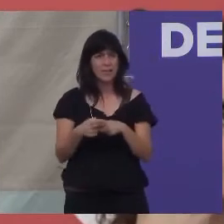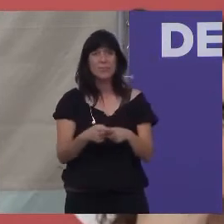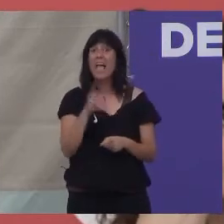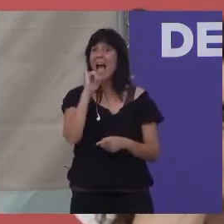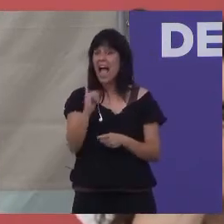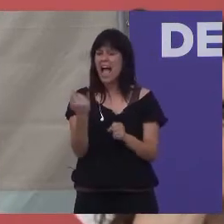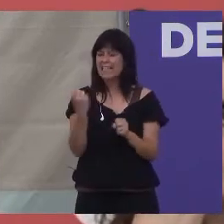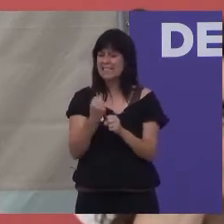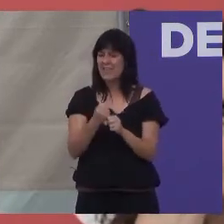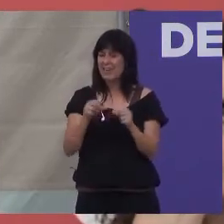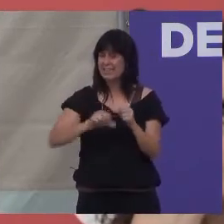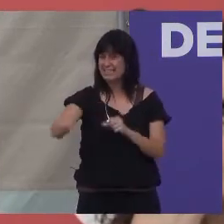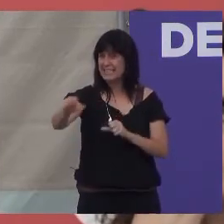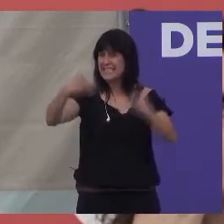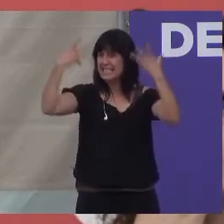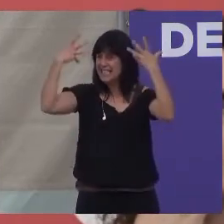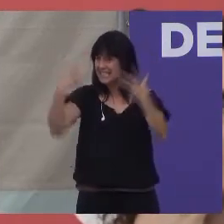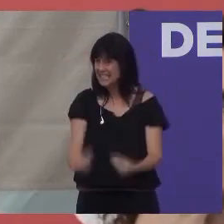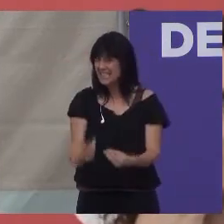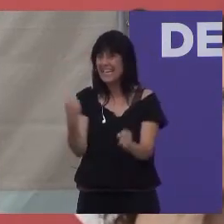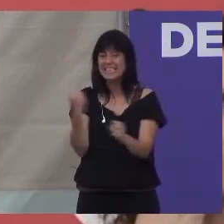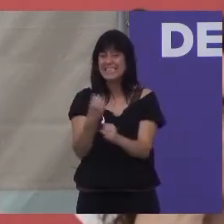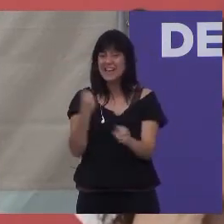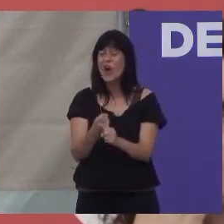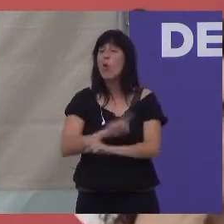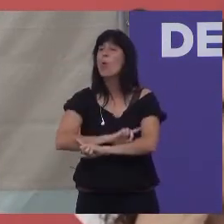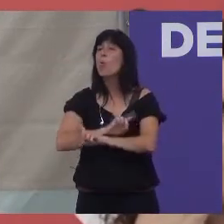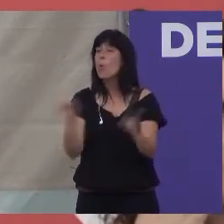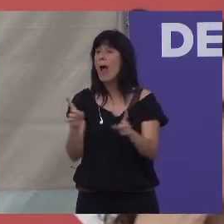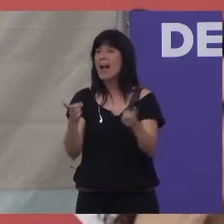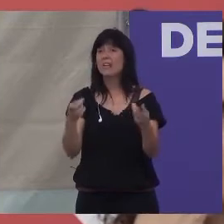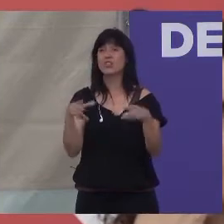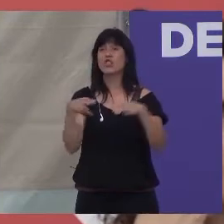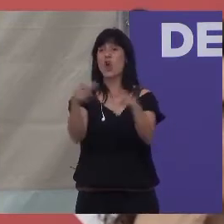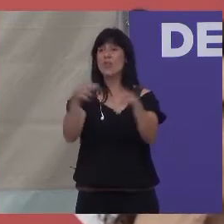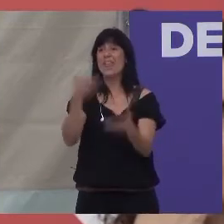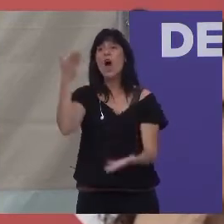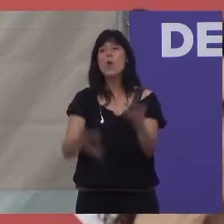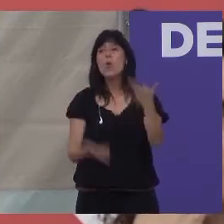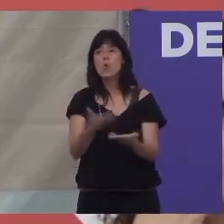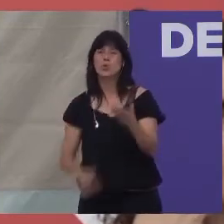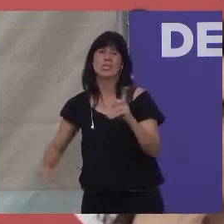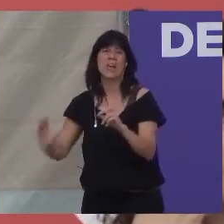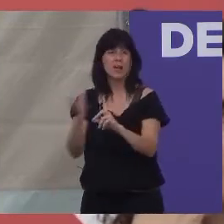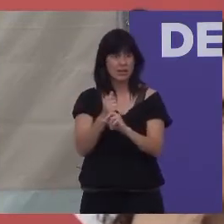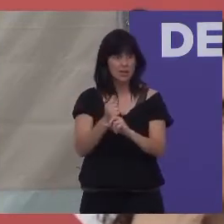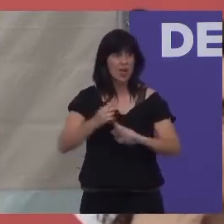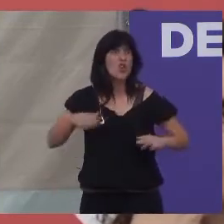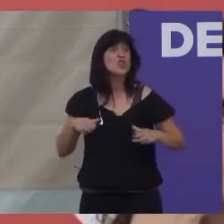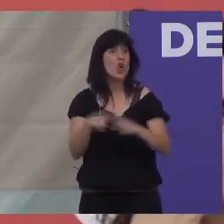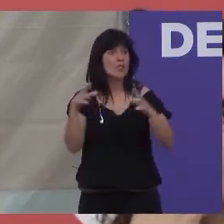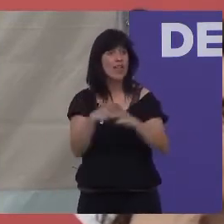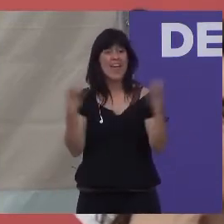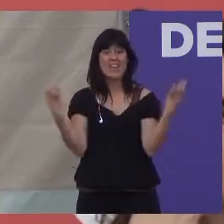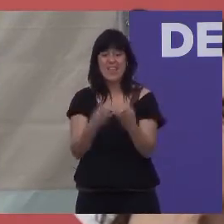tarea ingente y es la tarea de conseguir una sociedad justa, una sociedad que le devuelva